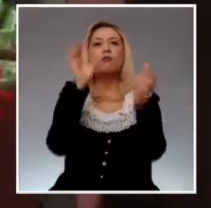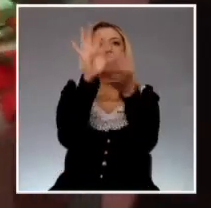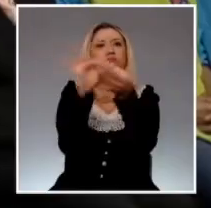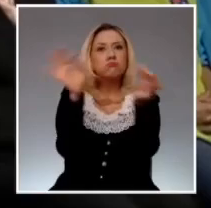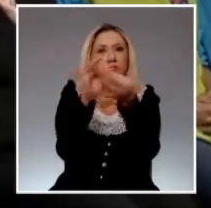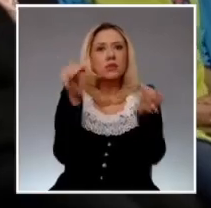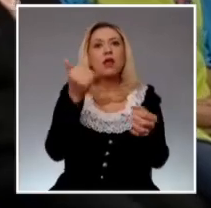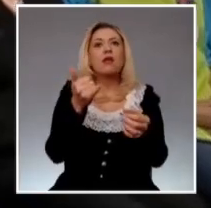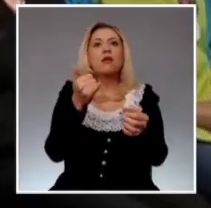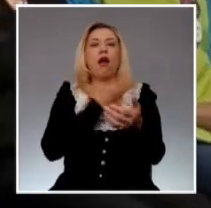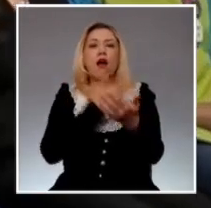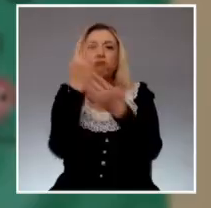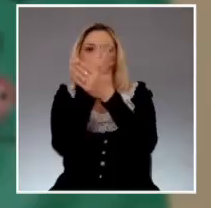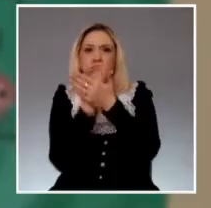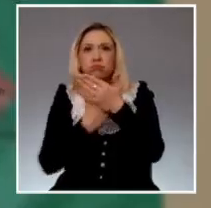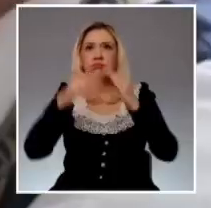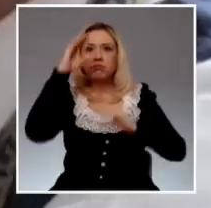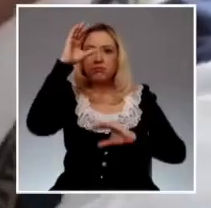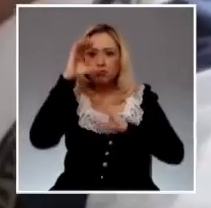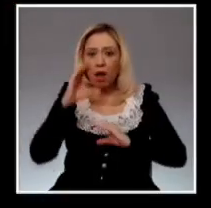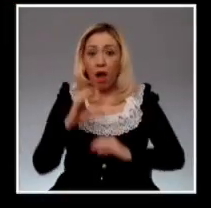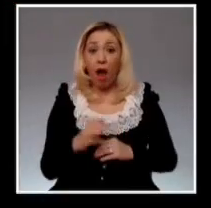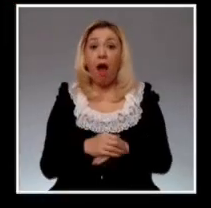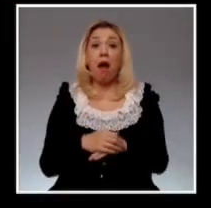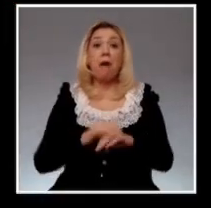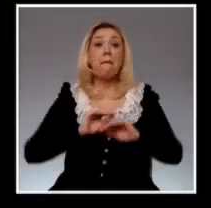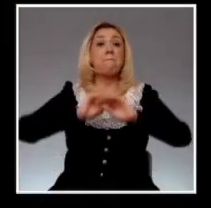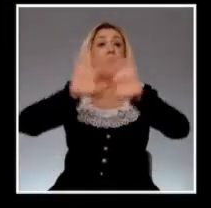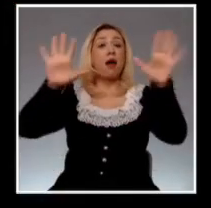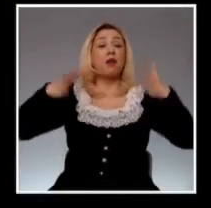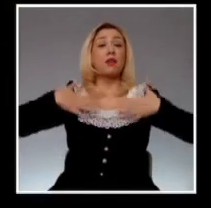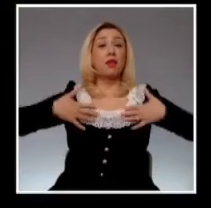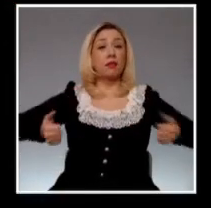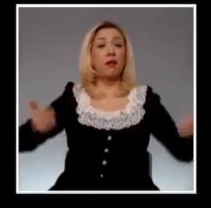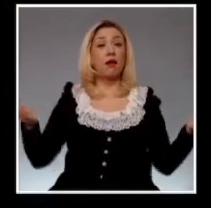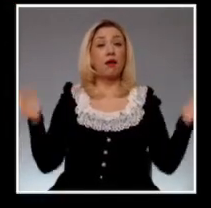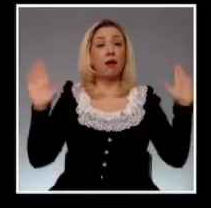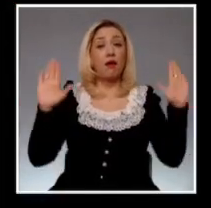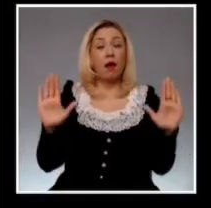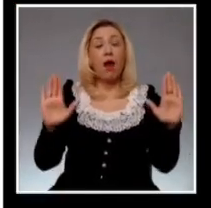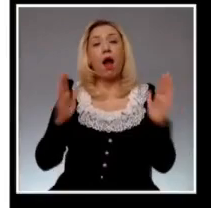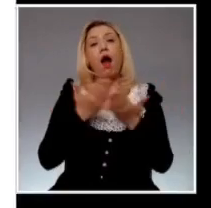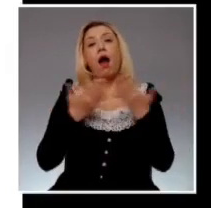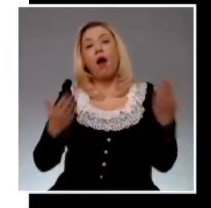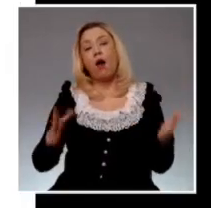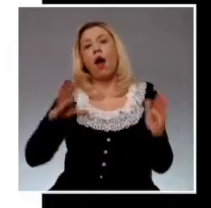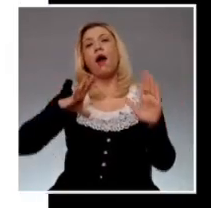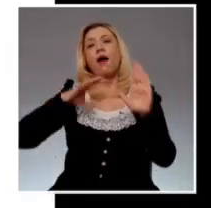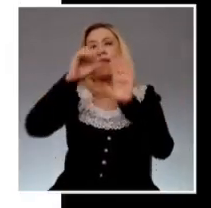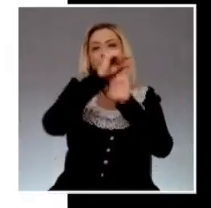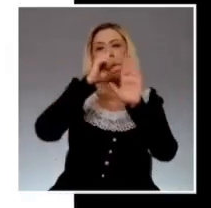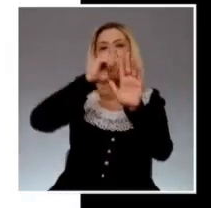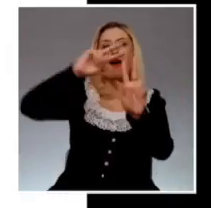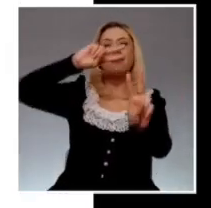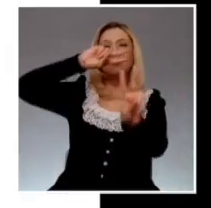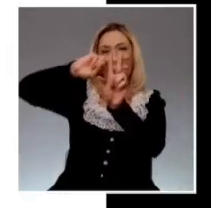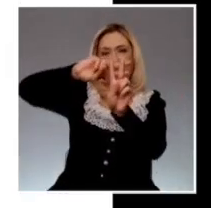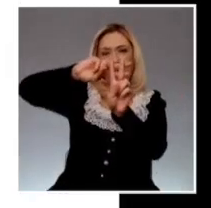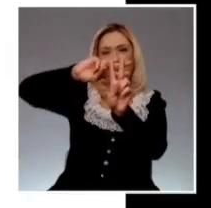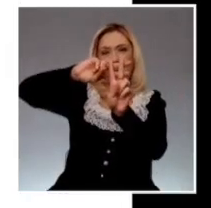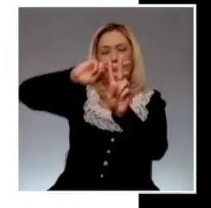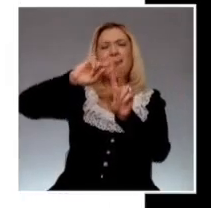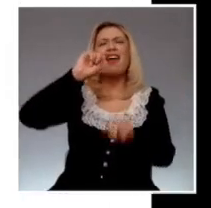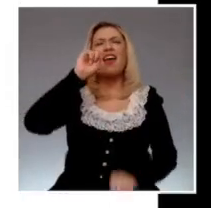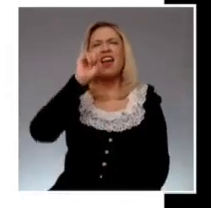y sistematización de los contenidos de las dos convenciones, se establecieron etiquetas o hashtag con el tema tratado por cada artículo